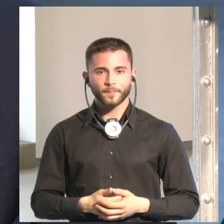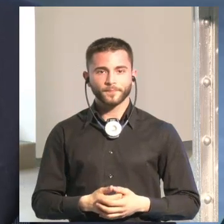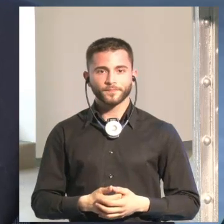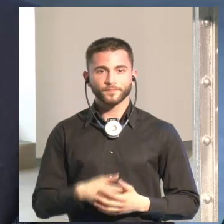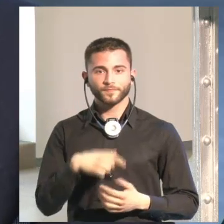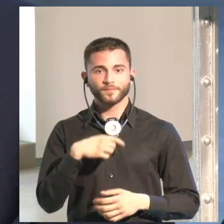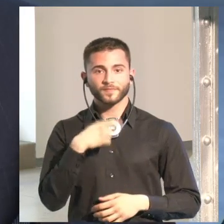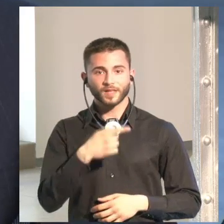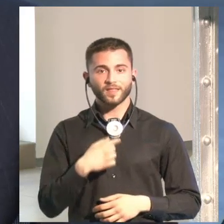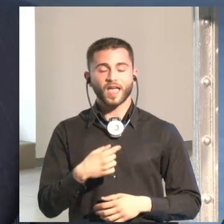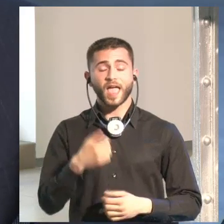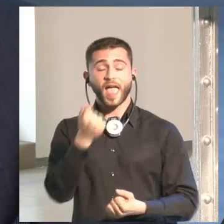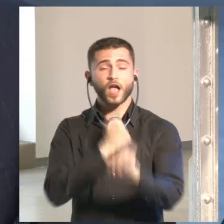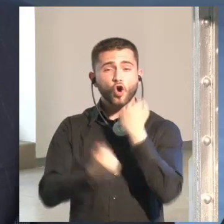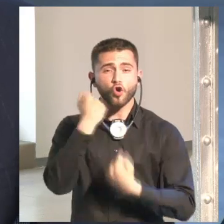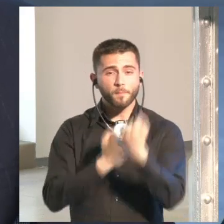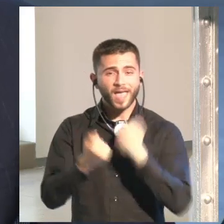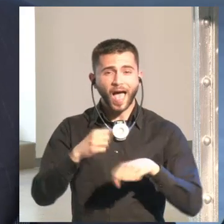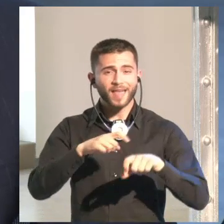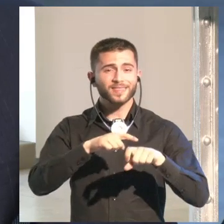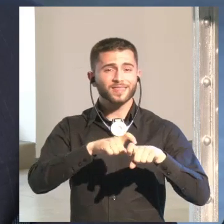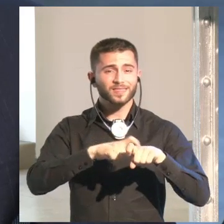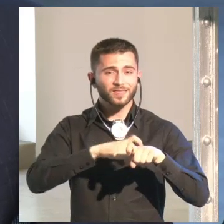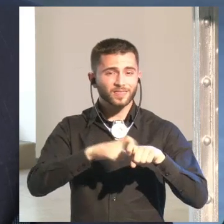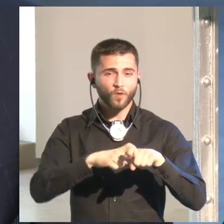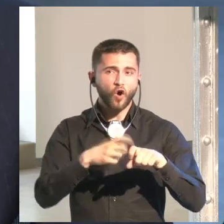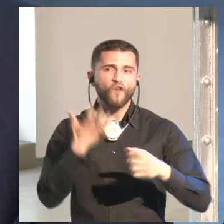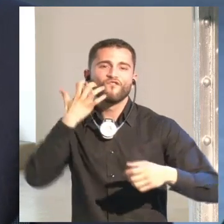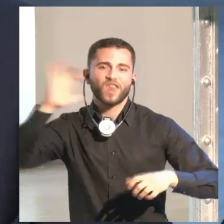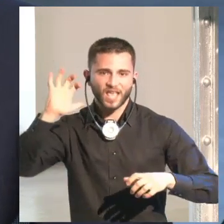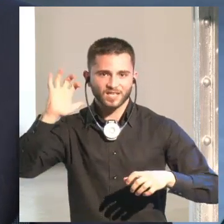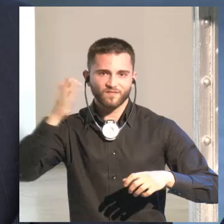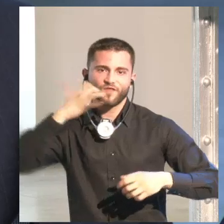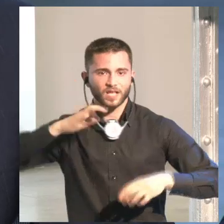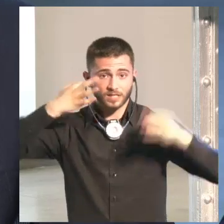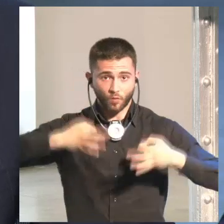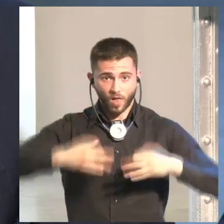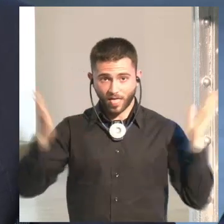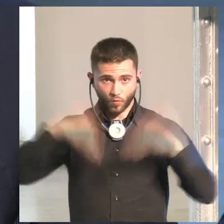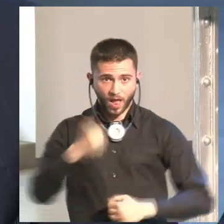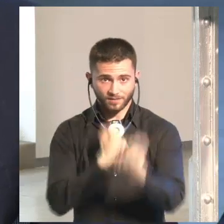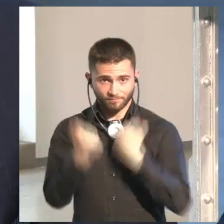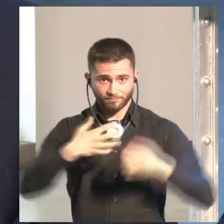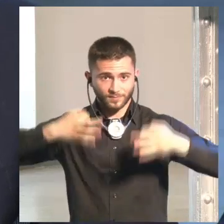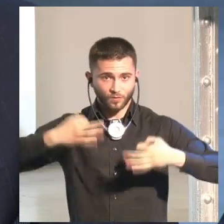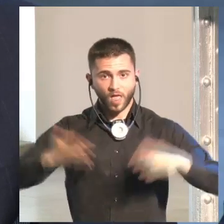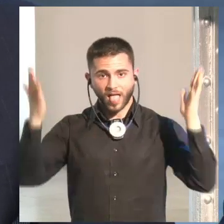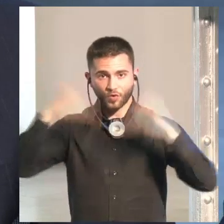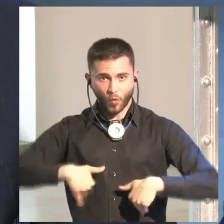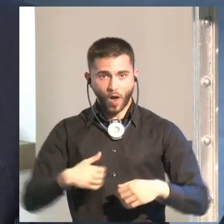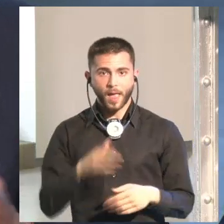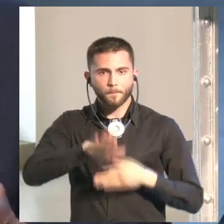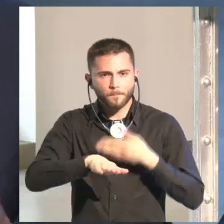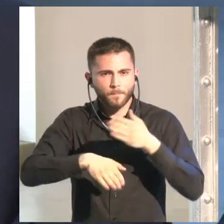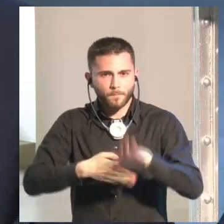la economía de los gig, de los frikis, digamos. No hay seguridad en la economía, es decir, vamos añadiéndose paso